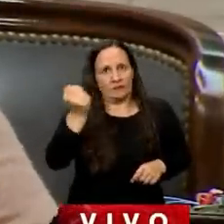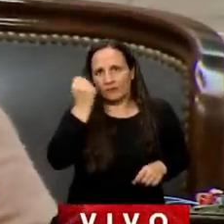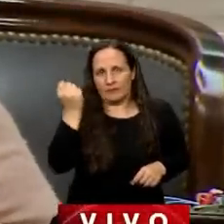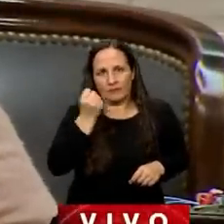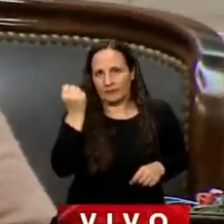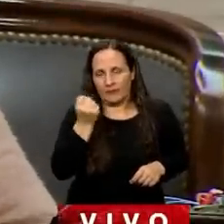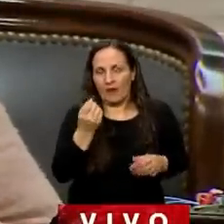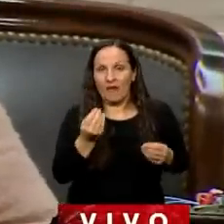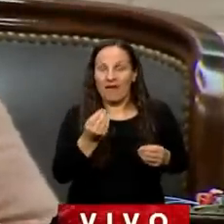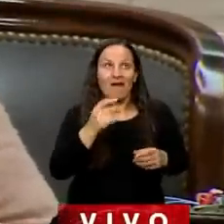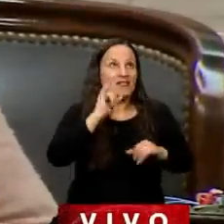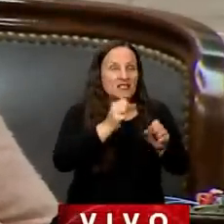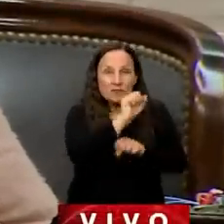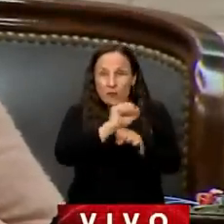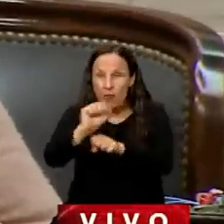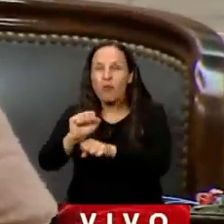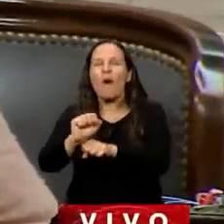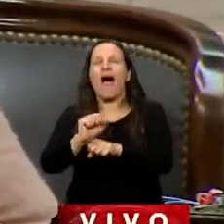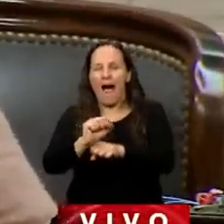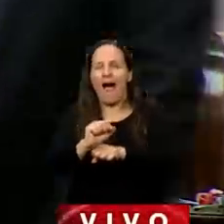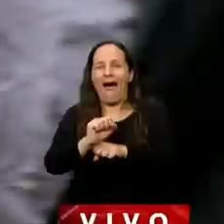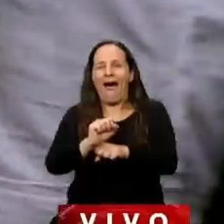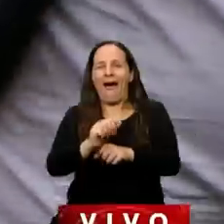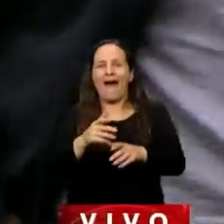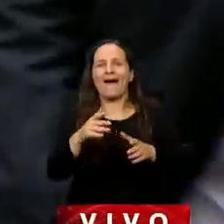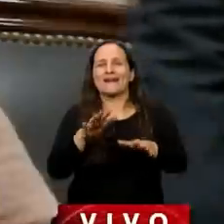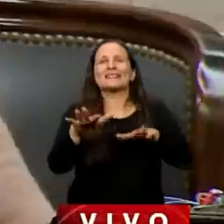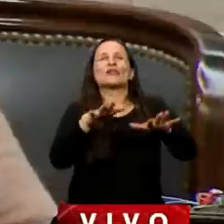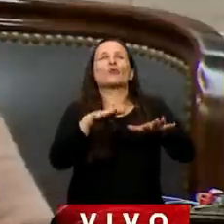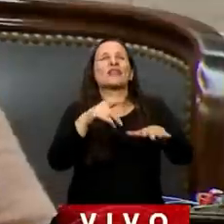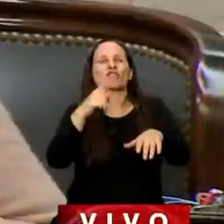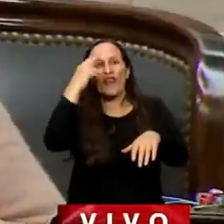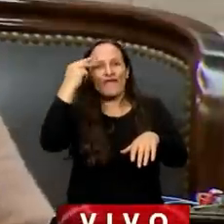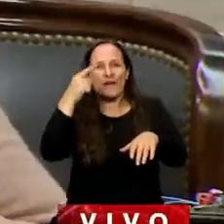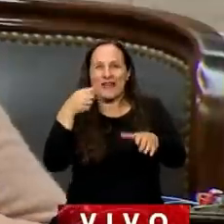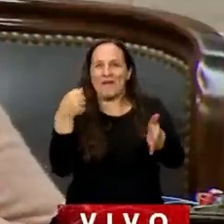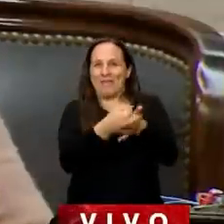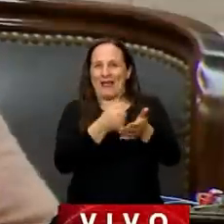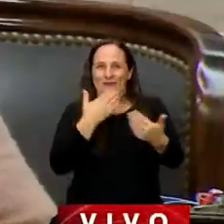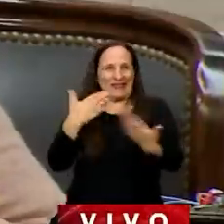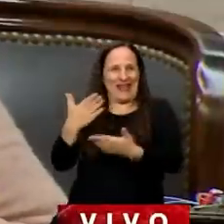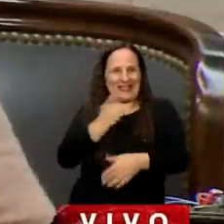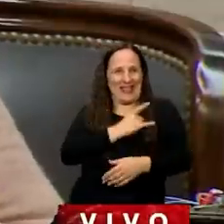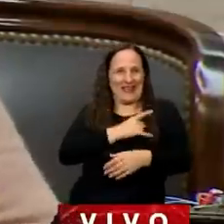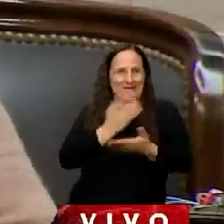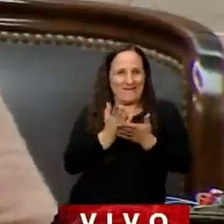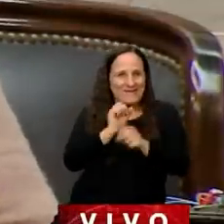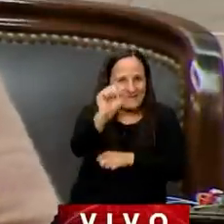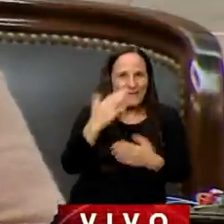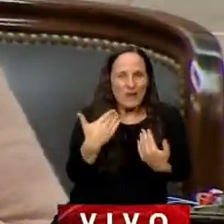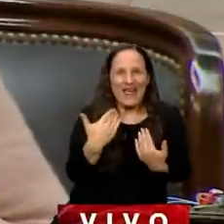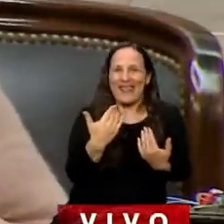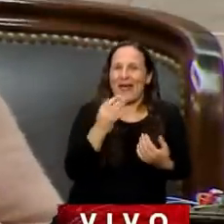verdadero impacto positivo en la situación actual de la enfermería en la Argentina, para así mejorar las condiciones de